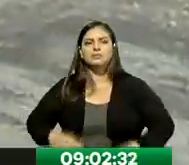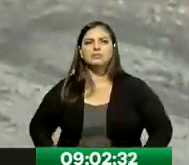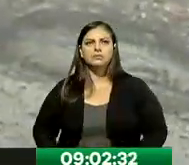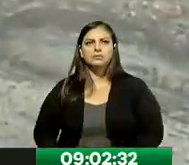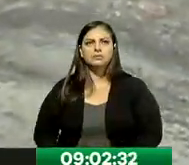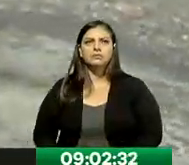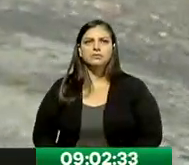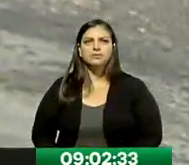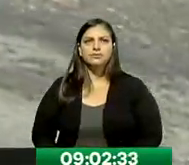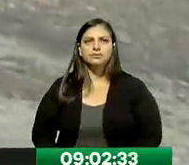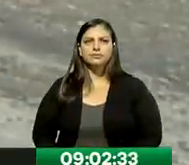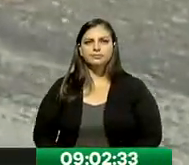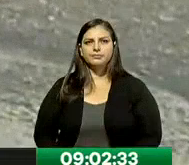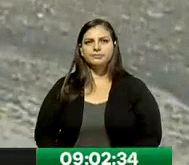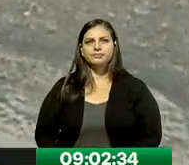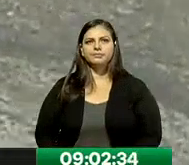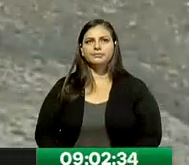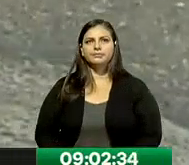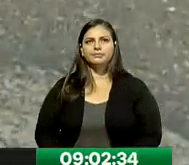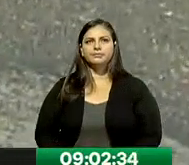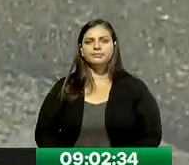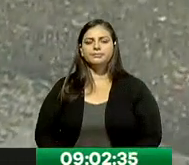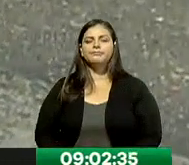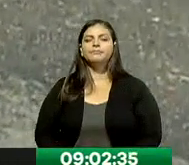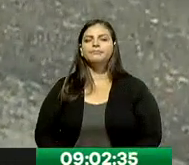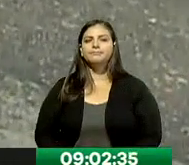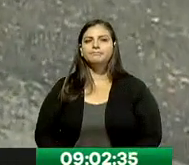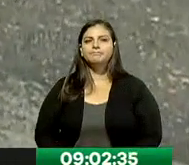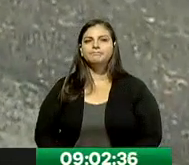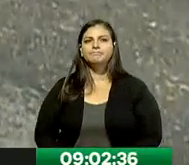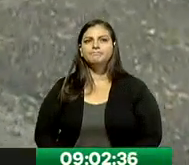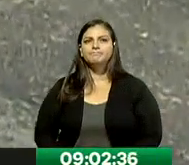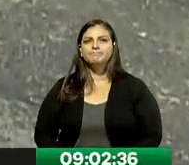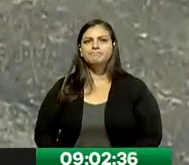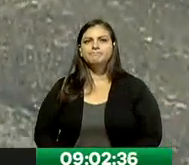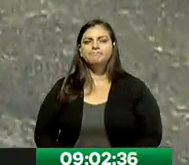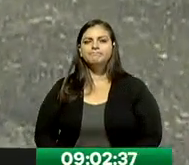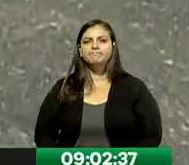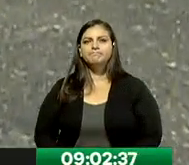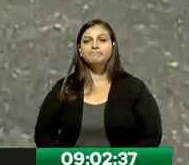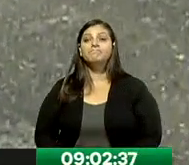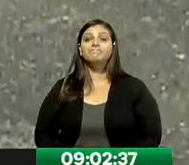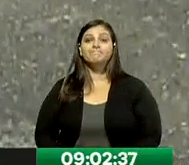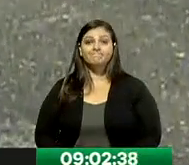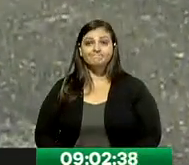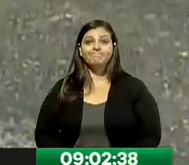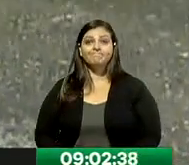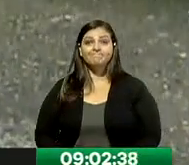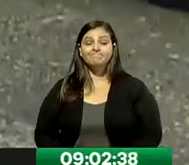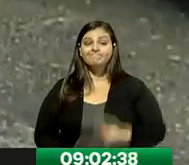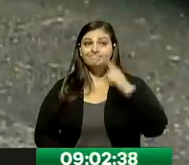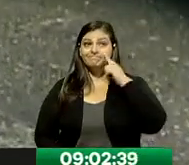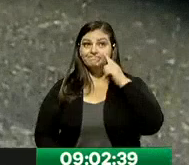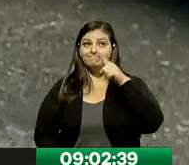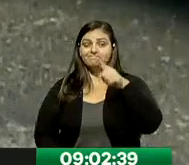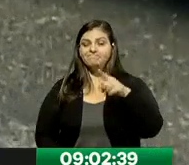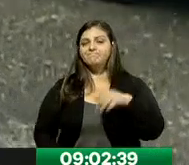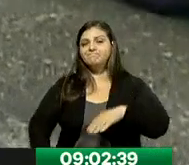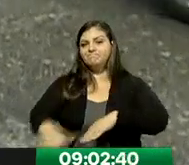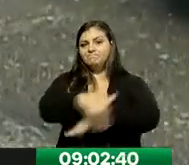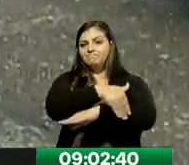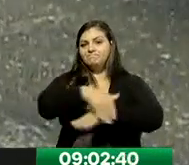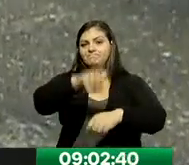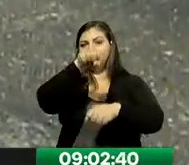la mejor arma, que es el micrófono, para que sean escuchados. El inconveniente, algunos, la calle en mal estado,